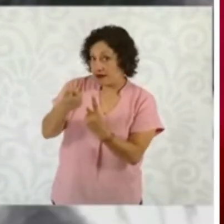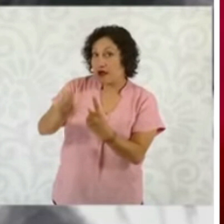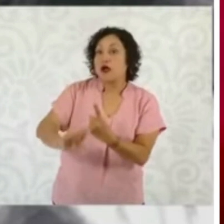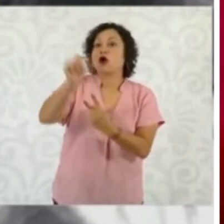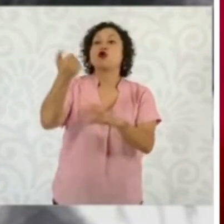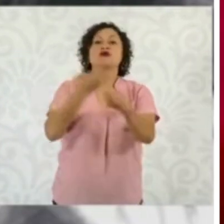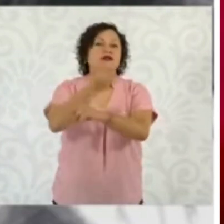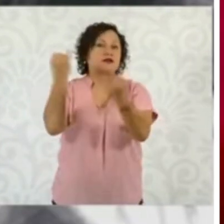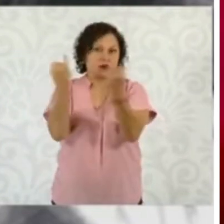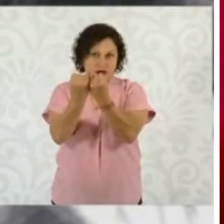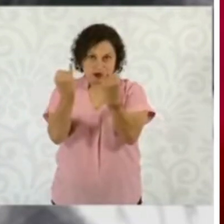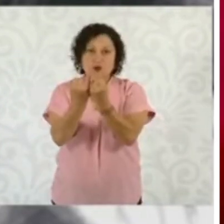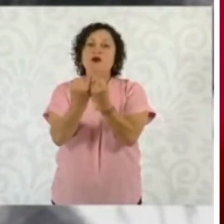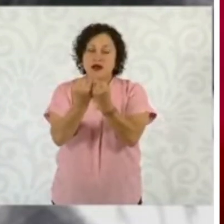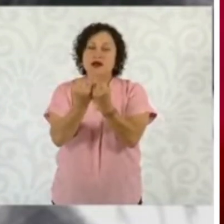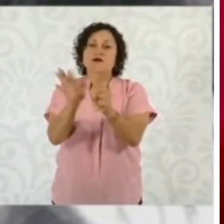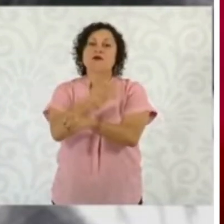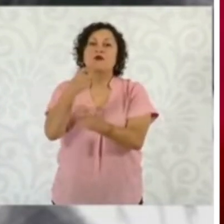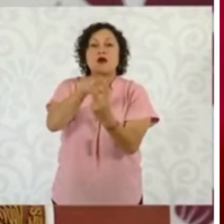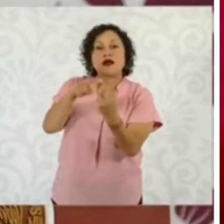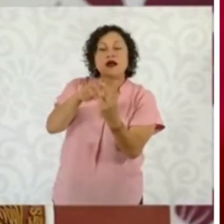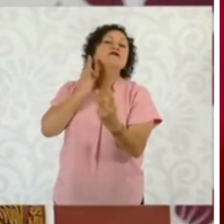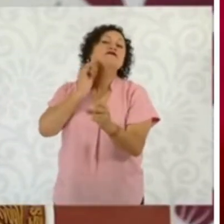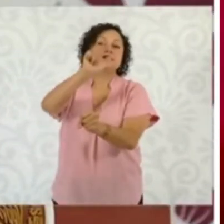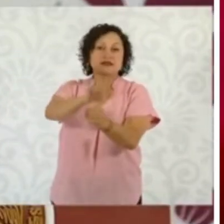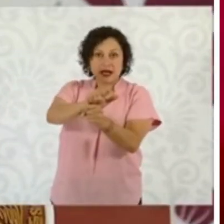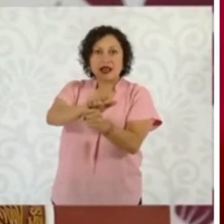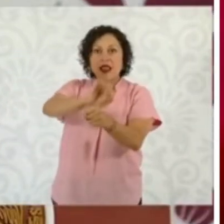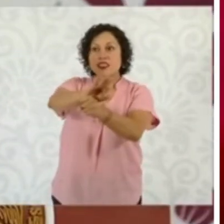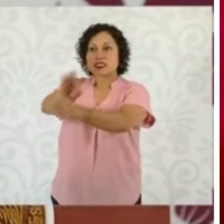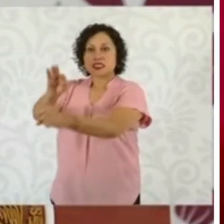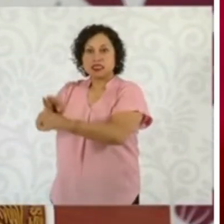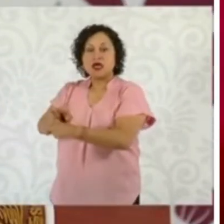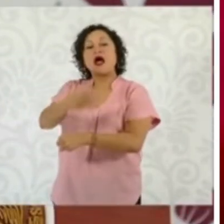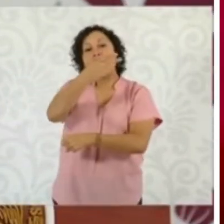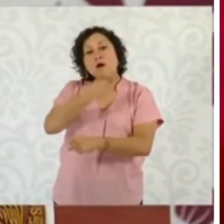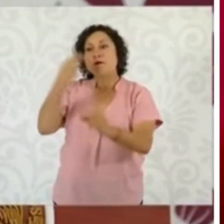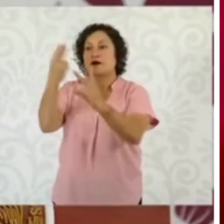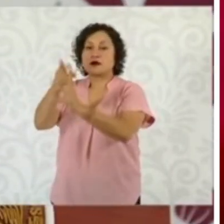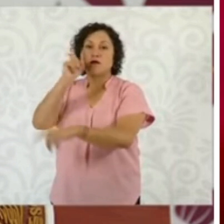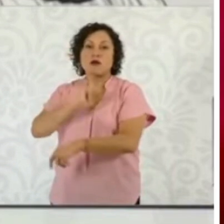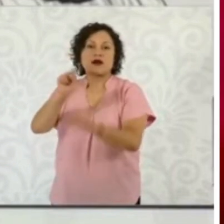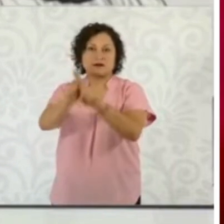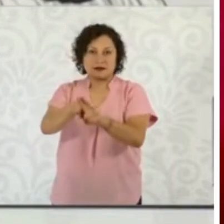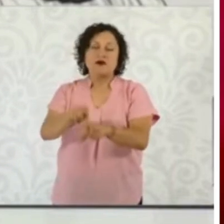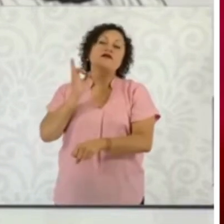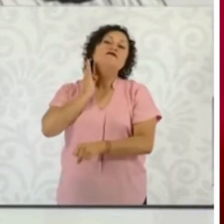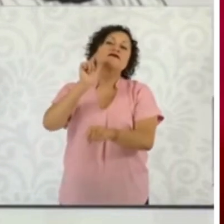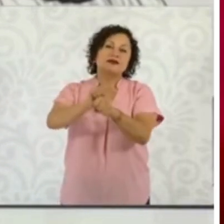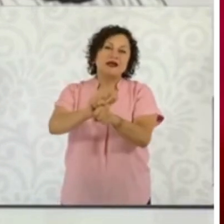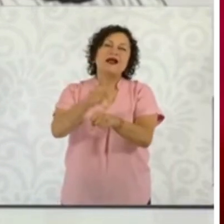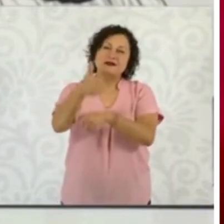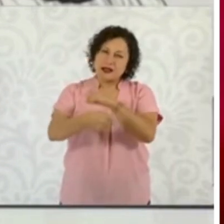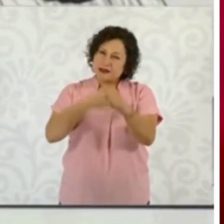estar encubriendo feminicidas. Sí, el caso de ayer, ¿no? Ese fiscal estuvo 6 años, unos cuantos más.